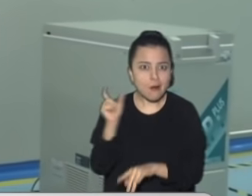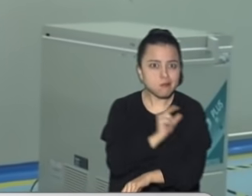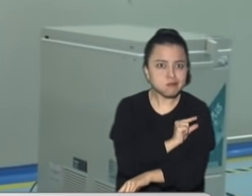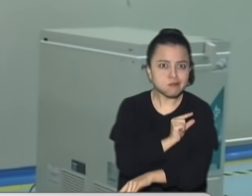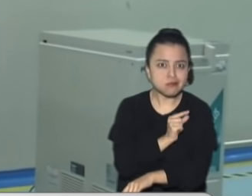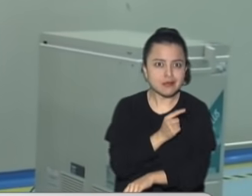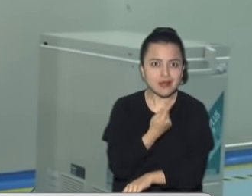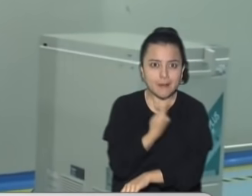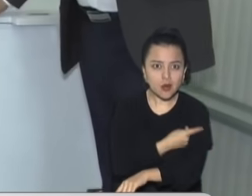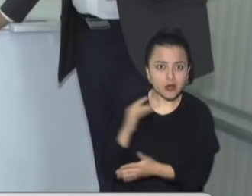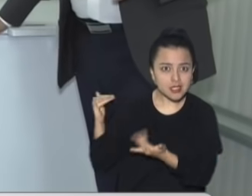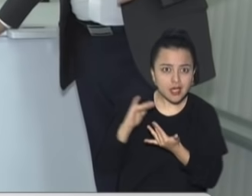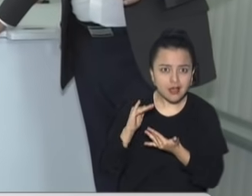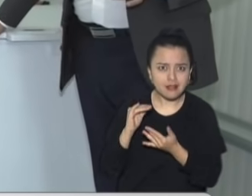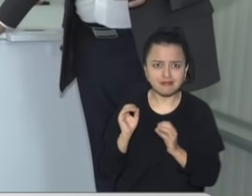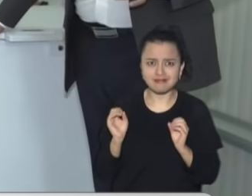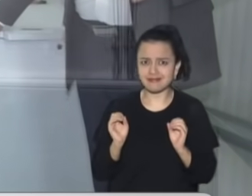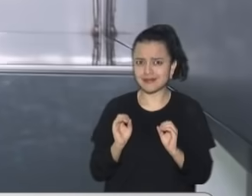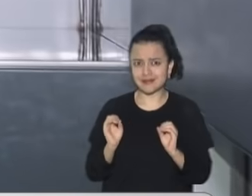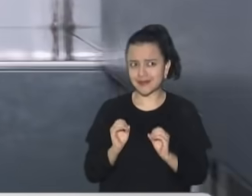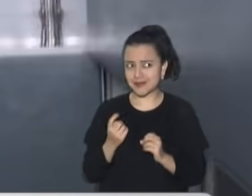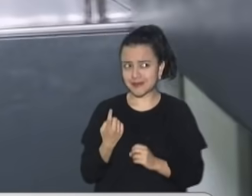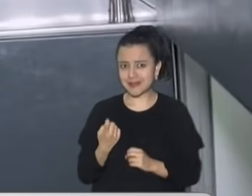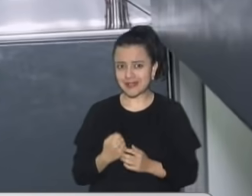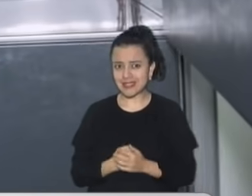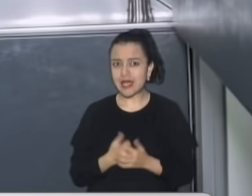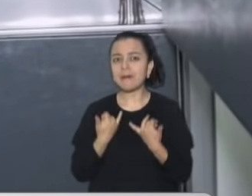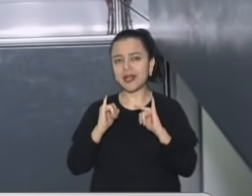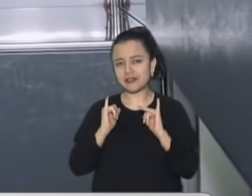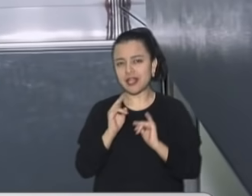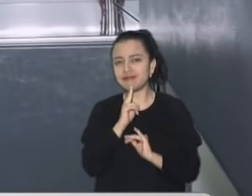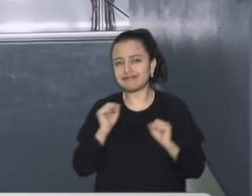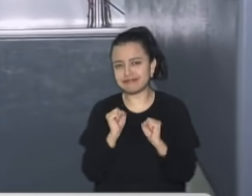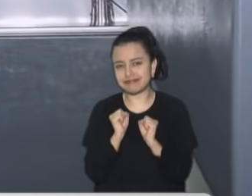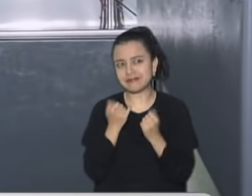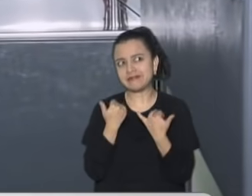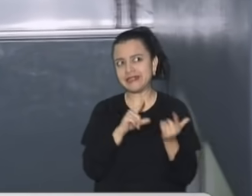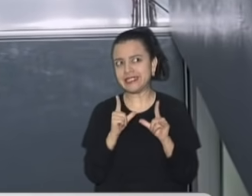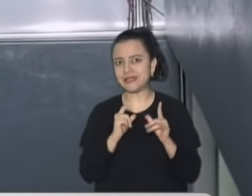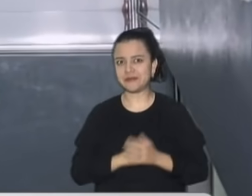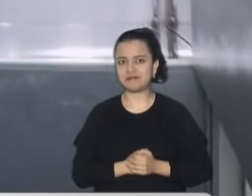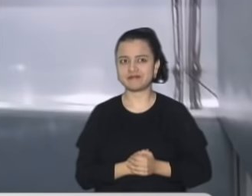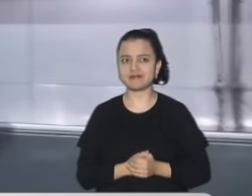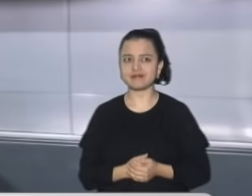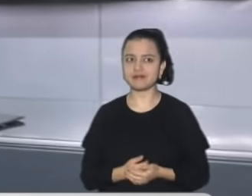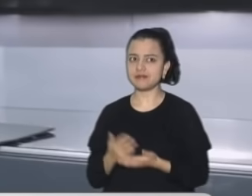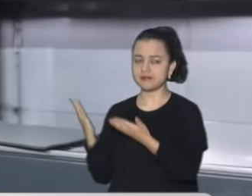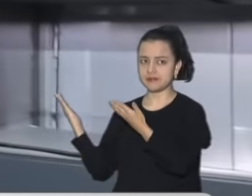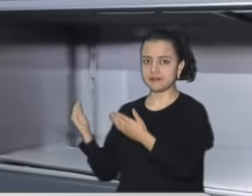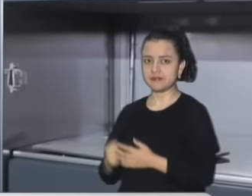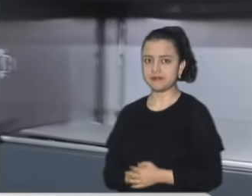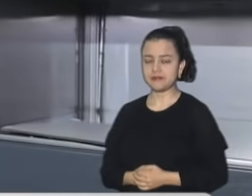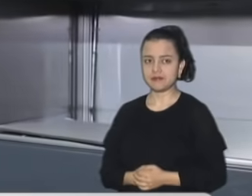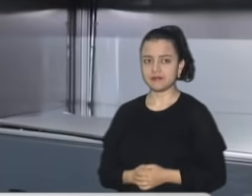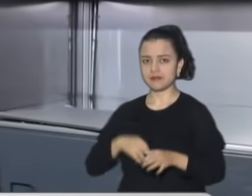los ultracongeladores. Podemos mirar la capacidad que tiene este.